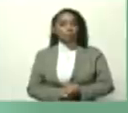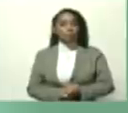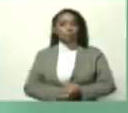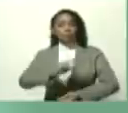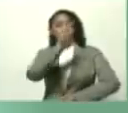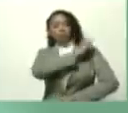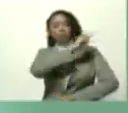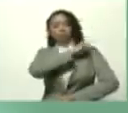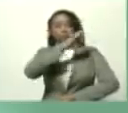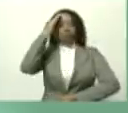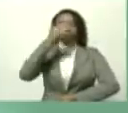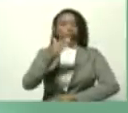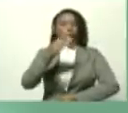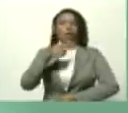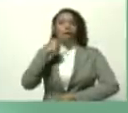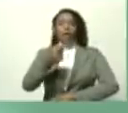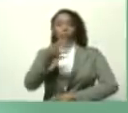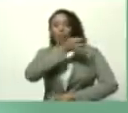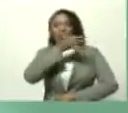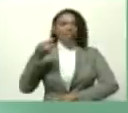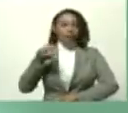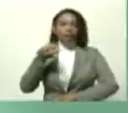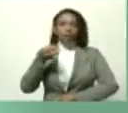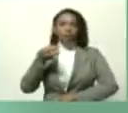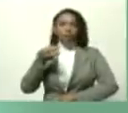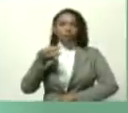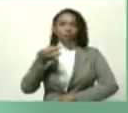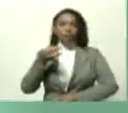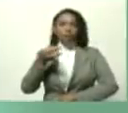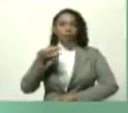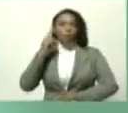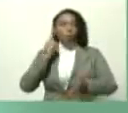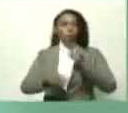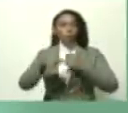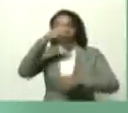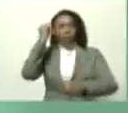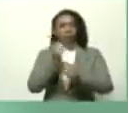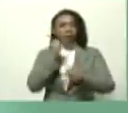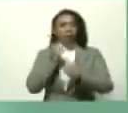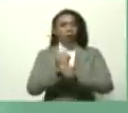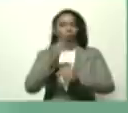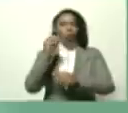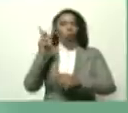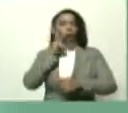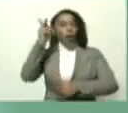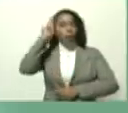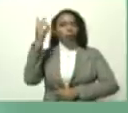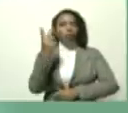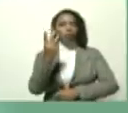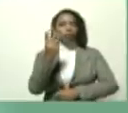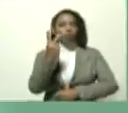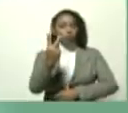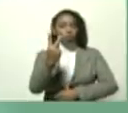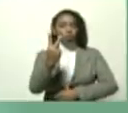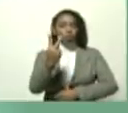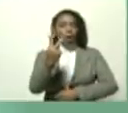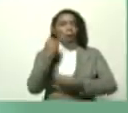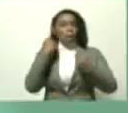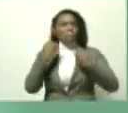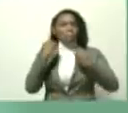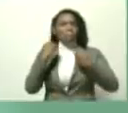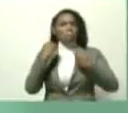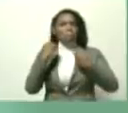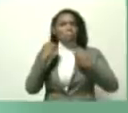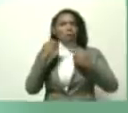almirante Ceballos, que condujo exitosamente la última operación Huaycaipuro 2, para conocer